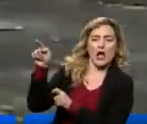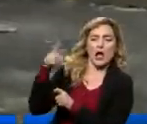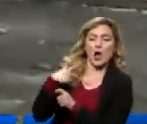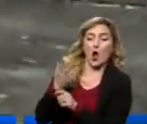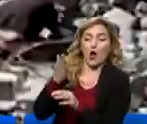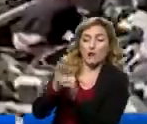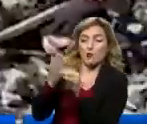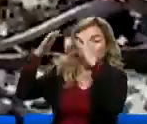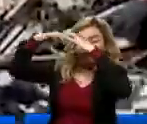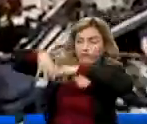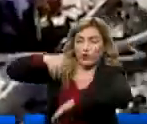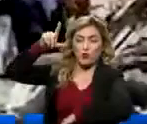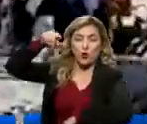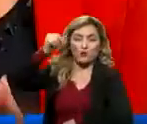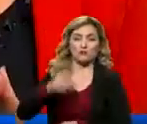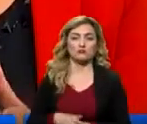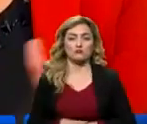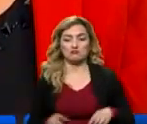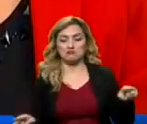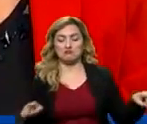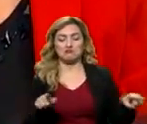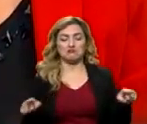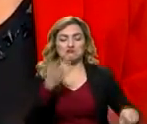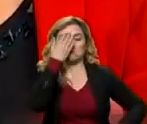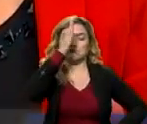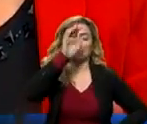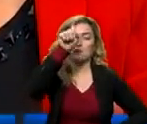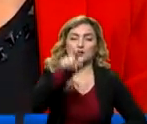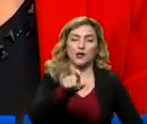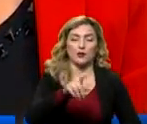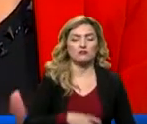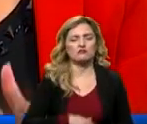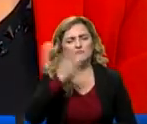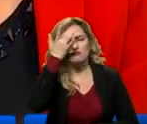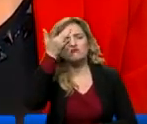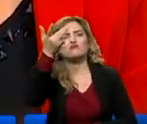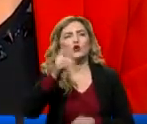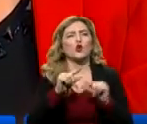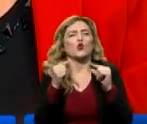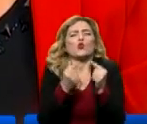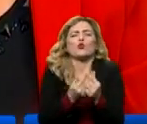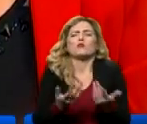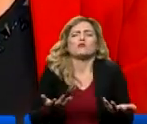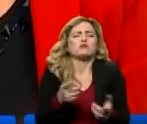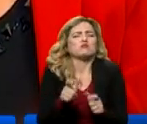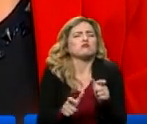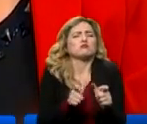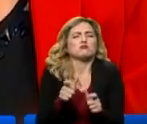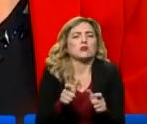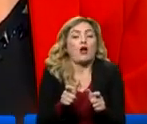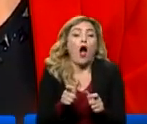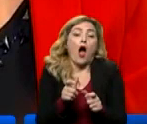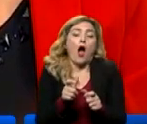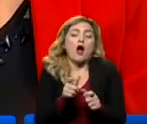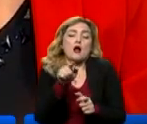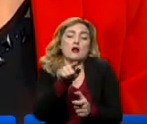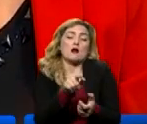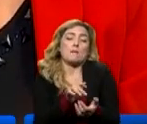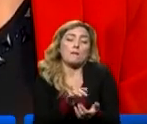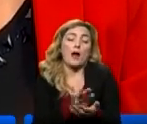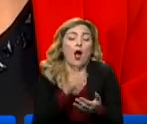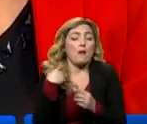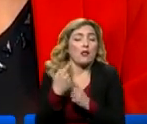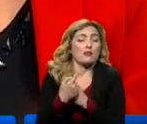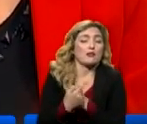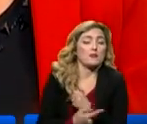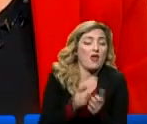que ellos también deberán responder. ¿Por qué algún sector del país debería estar exonerado de rendirle cuentas